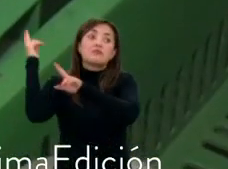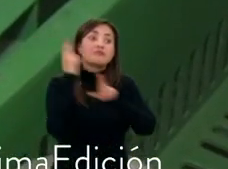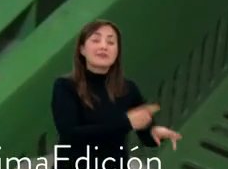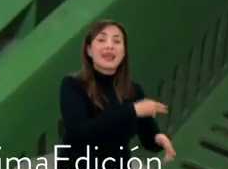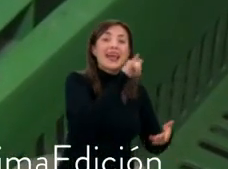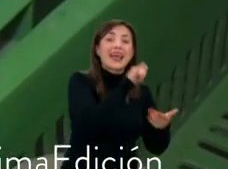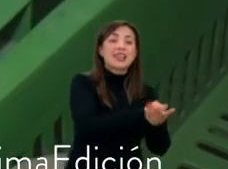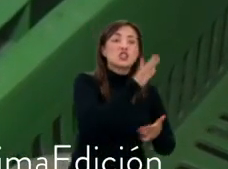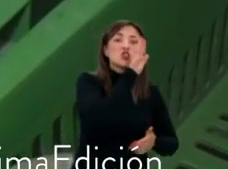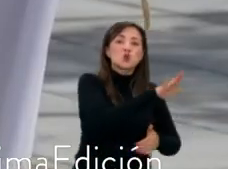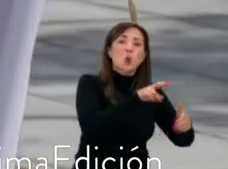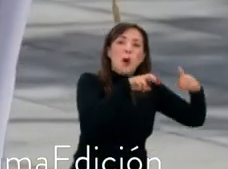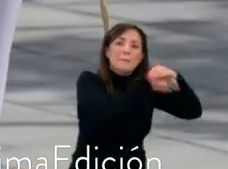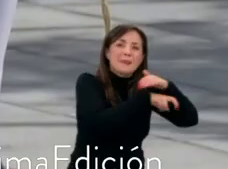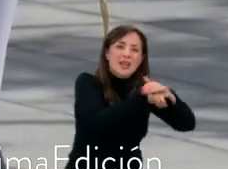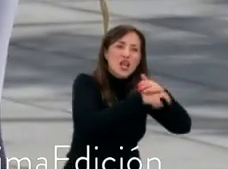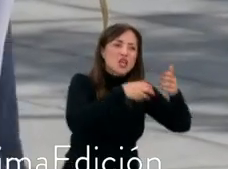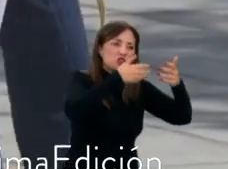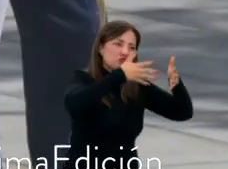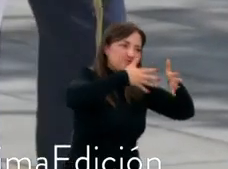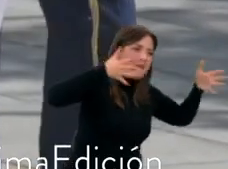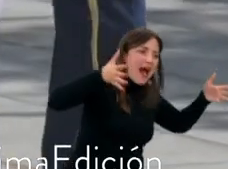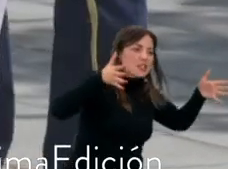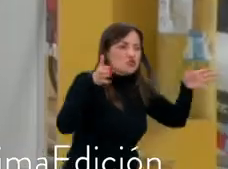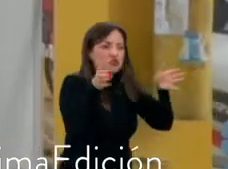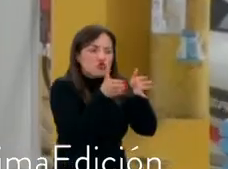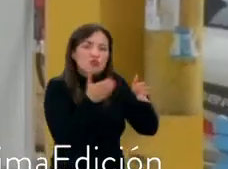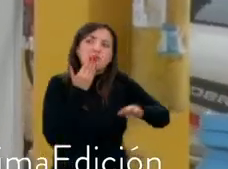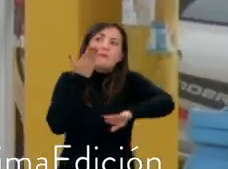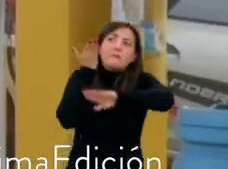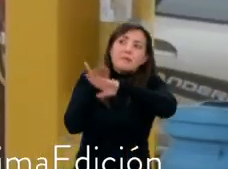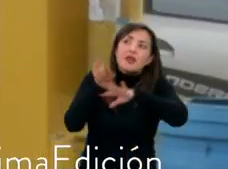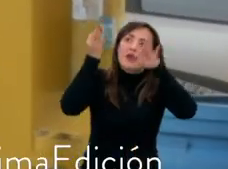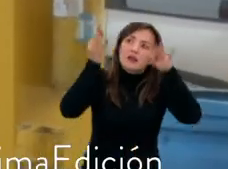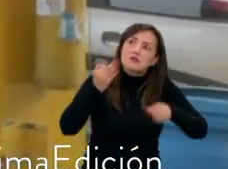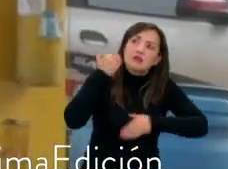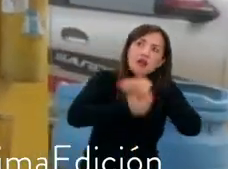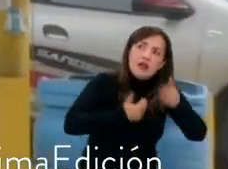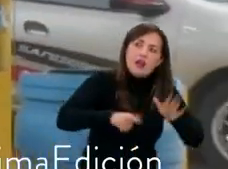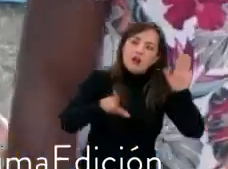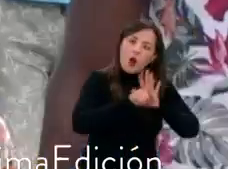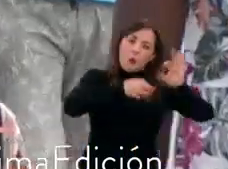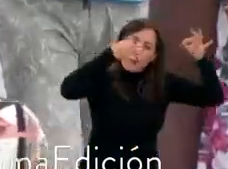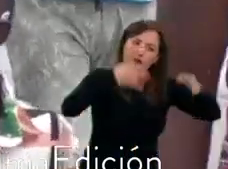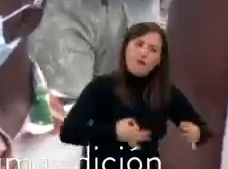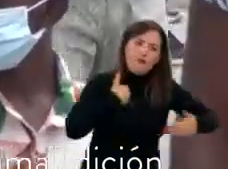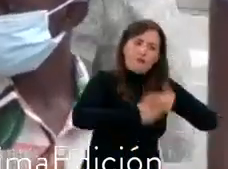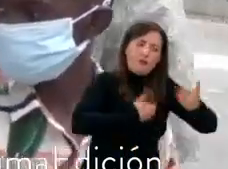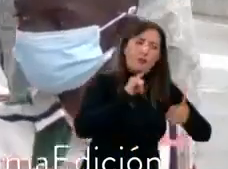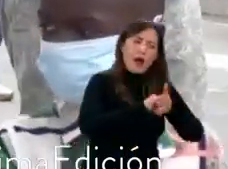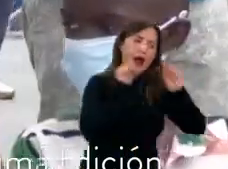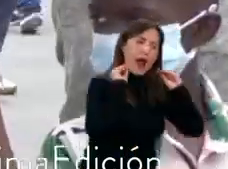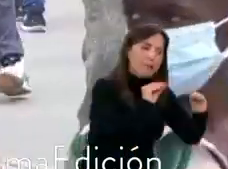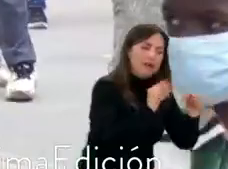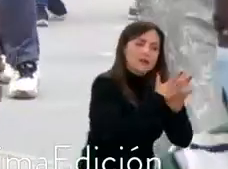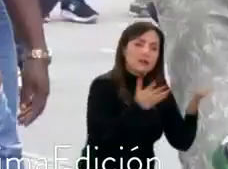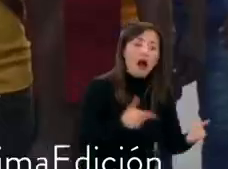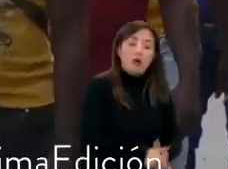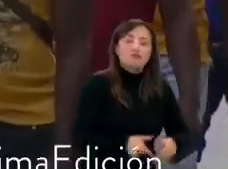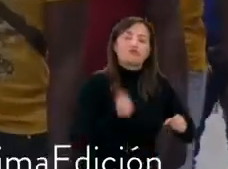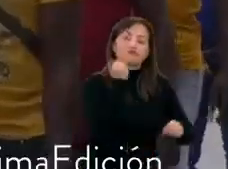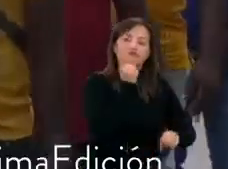piden los pequeños y medianos mineros con relación a la formalización, titulación y capacitación, aseguran se mantendrán en las calles de